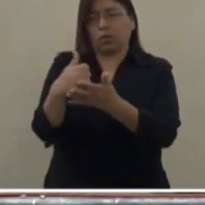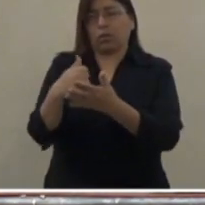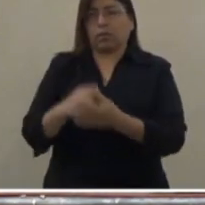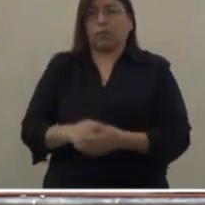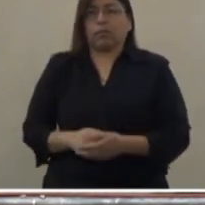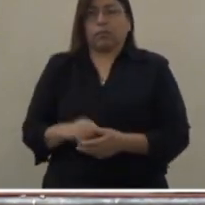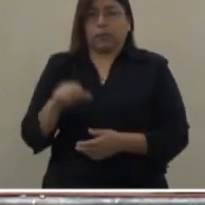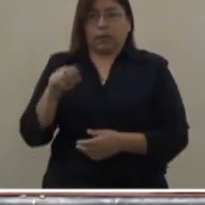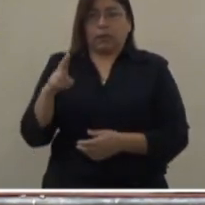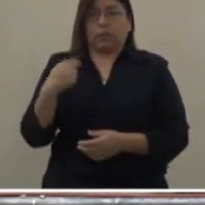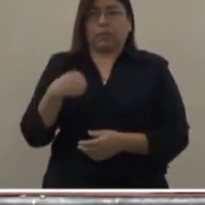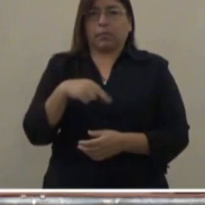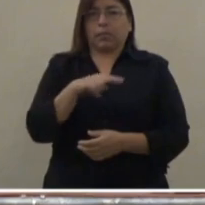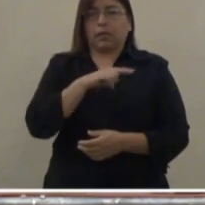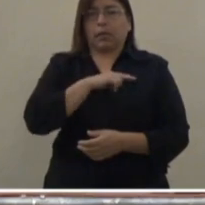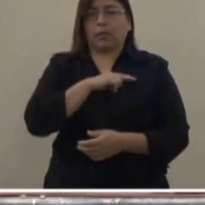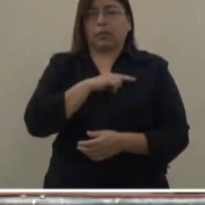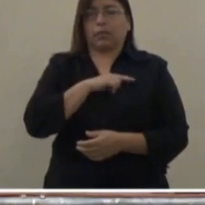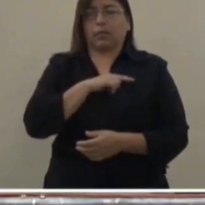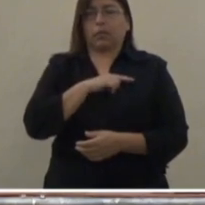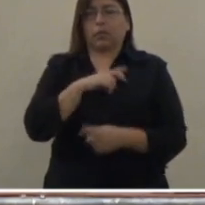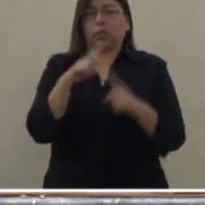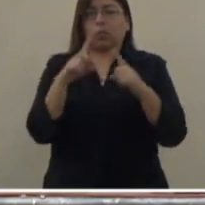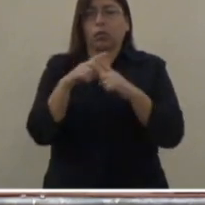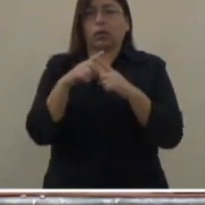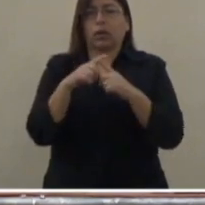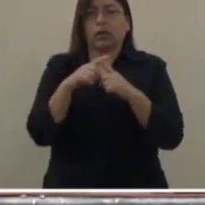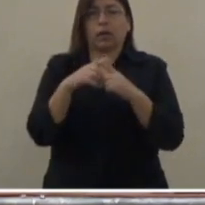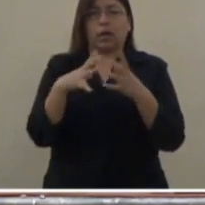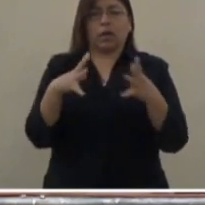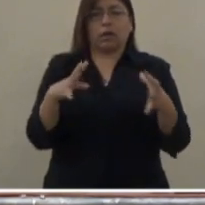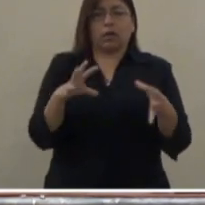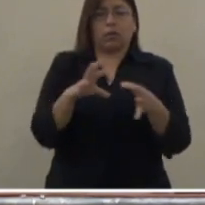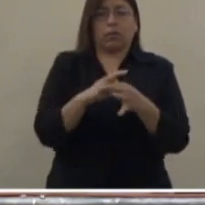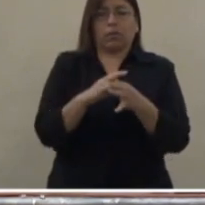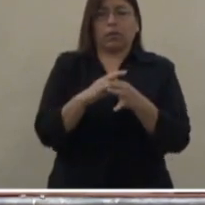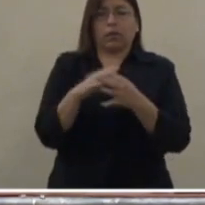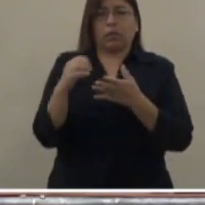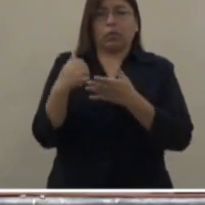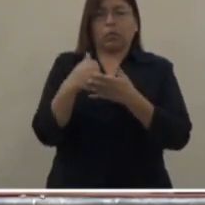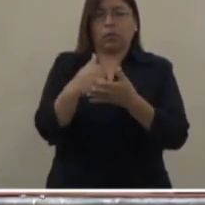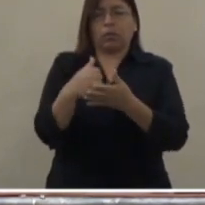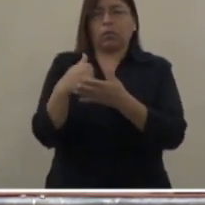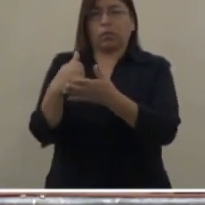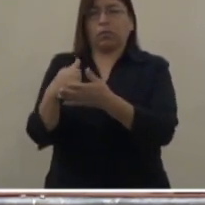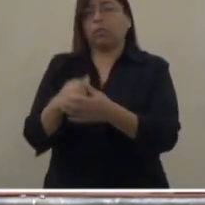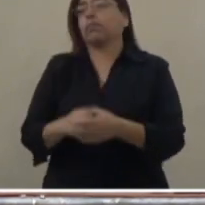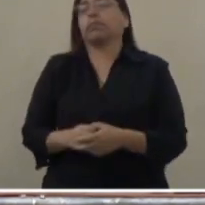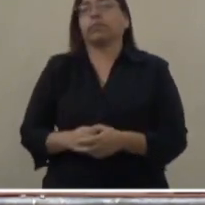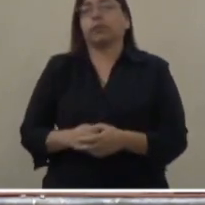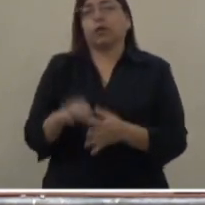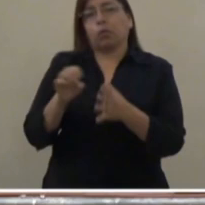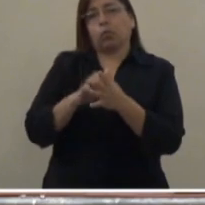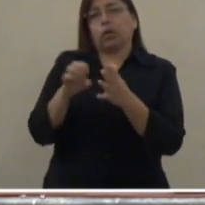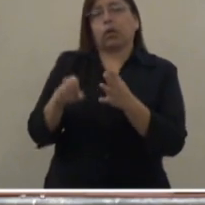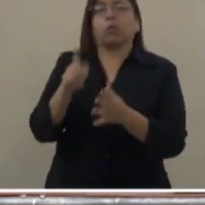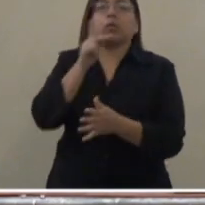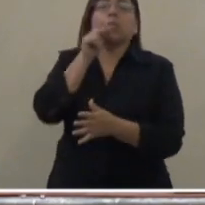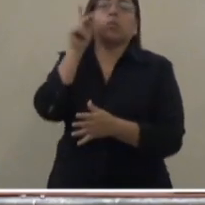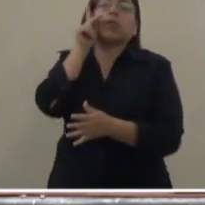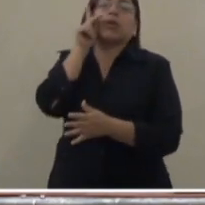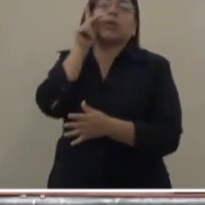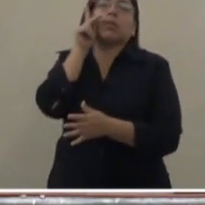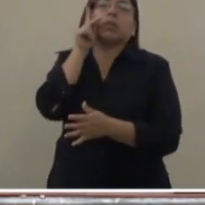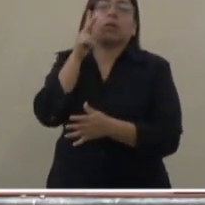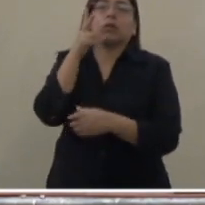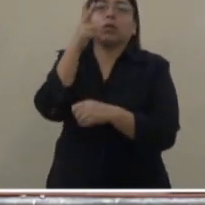junta, decía el Papa Pablo VI, a una pobreza grande, una